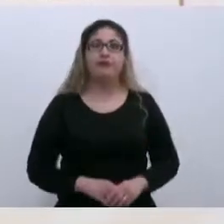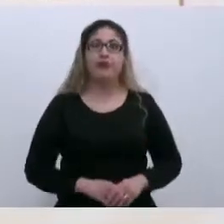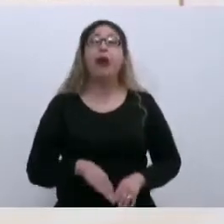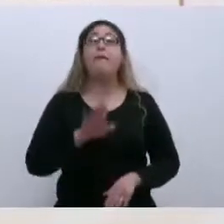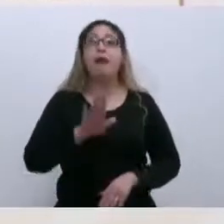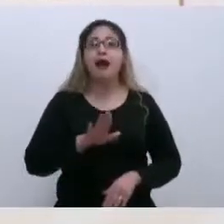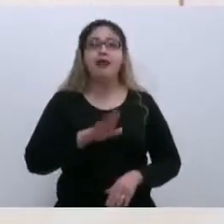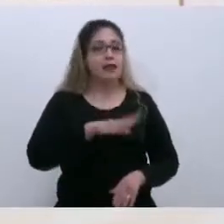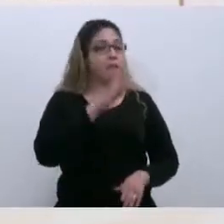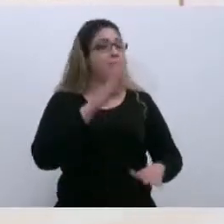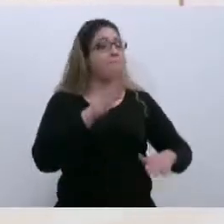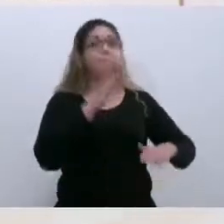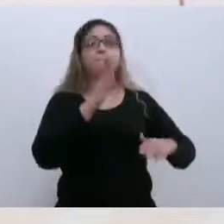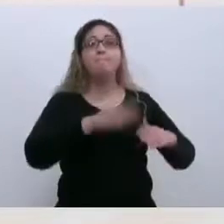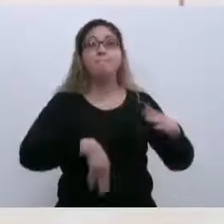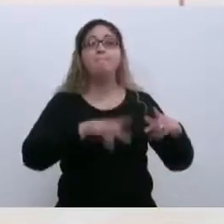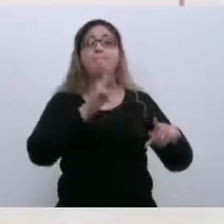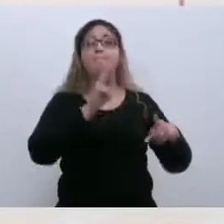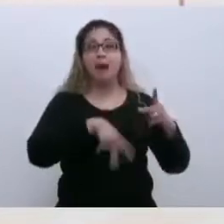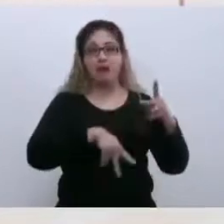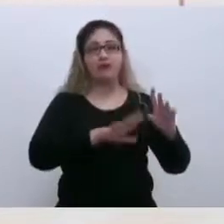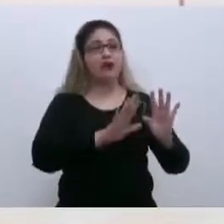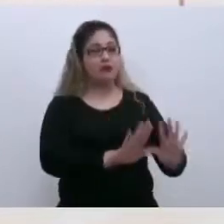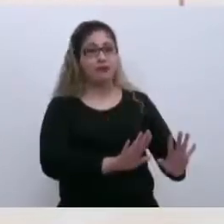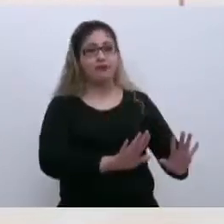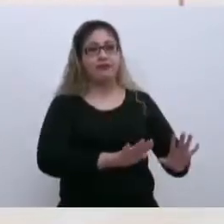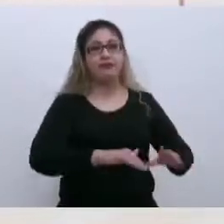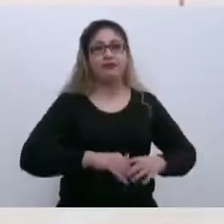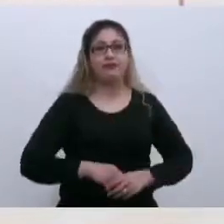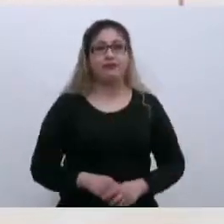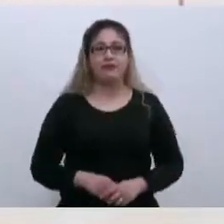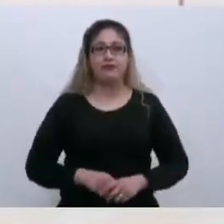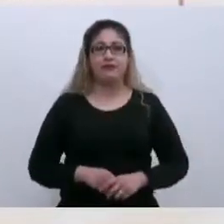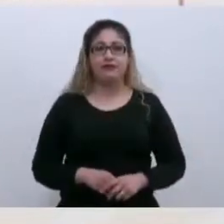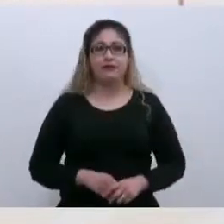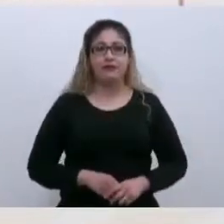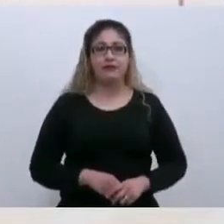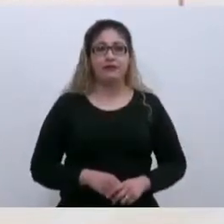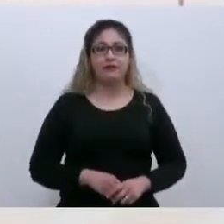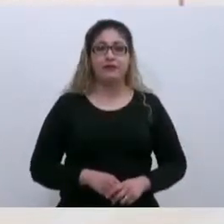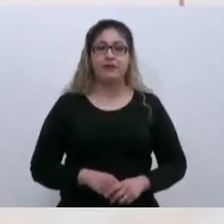tener vacunados, aún con una dosis,